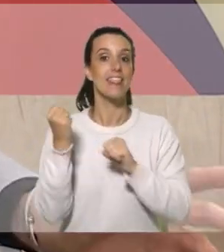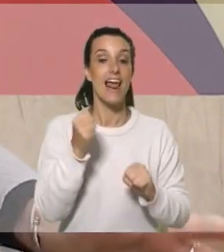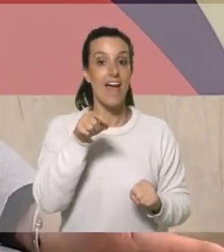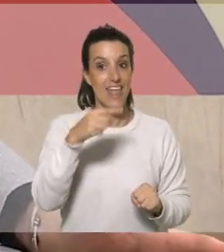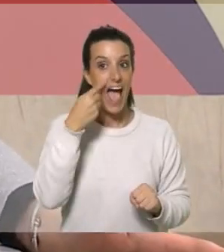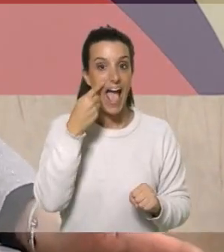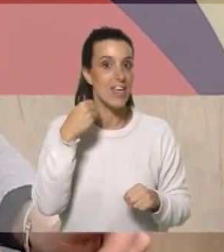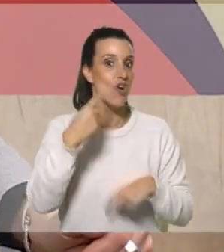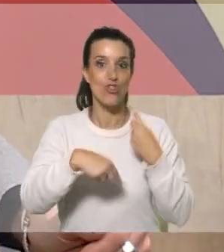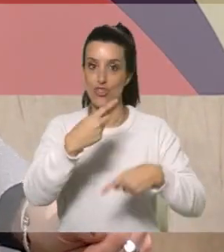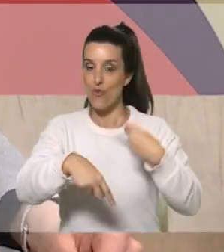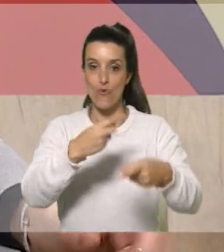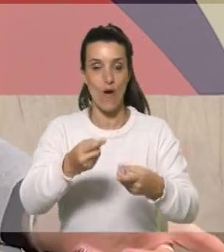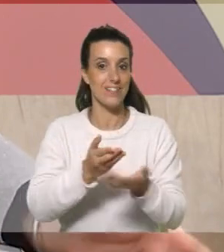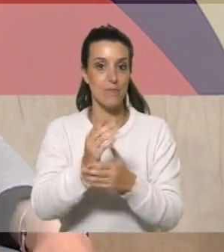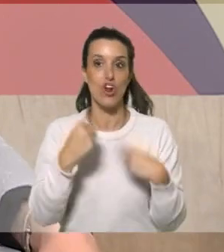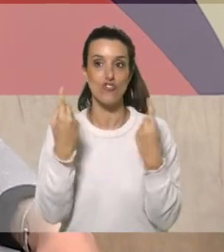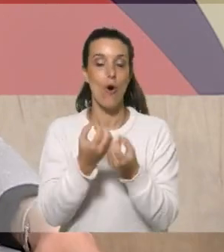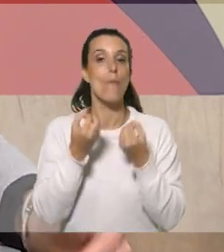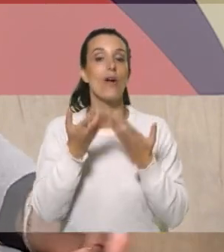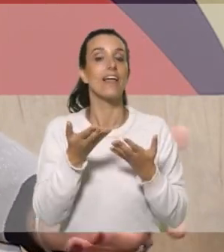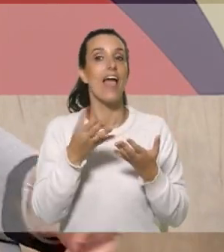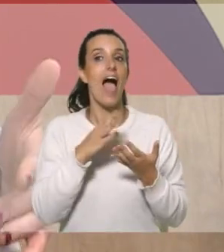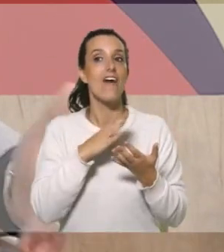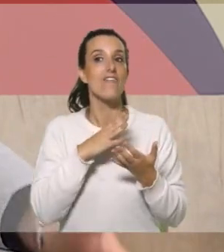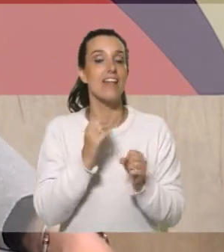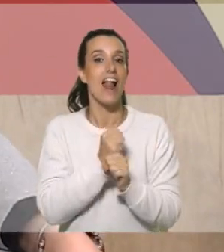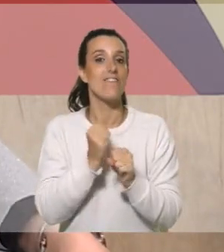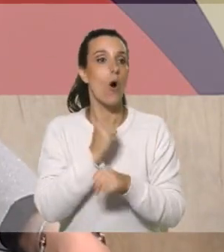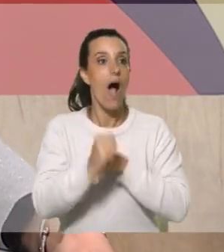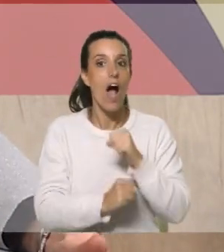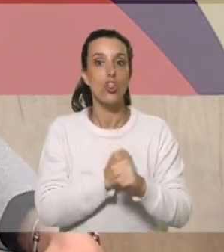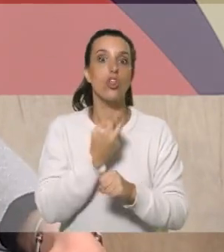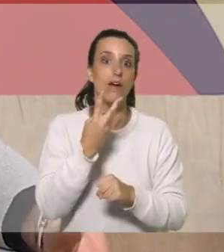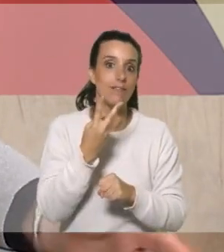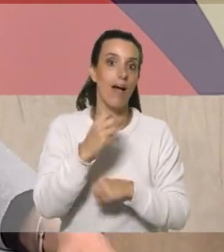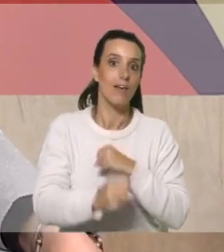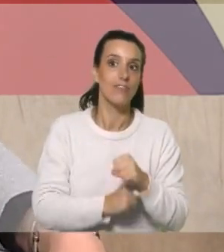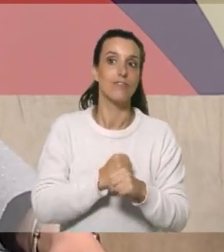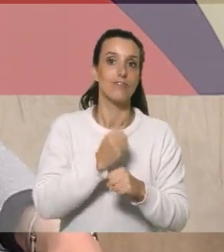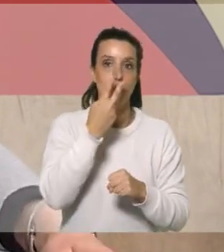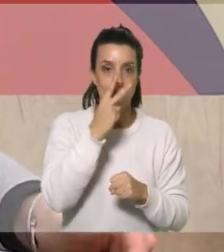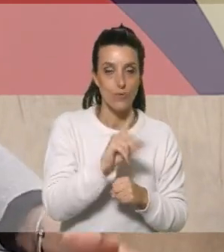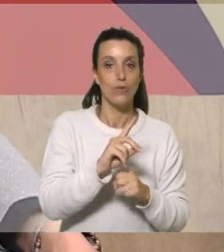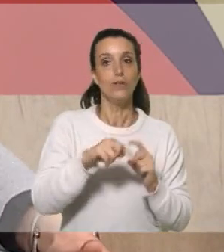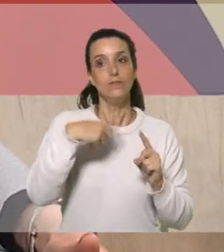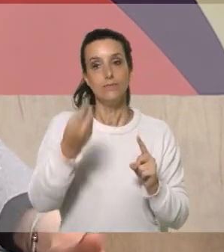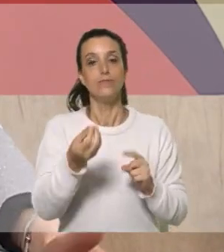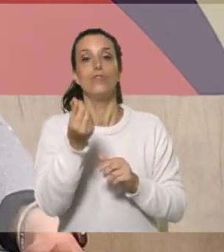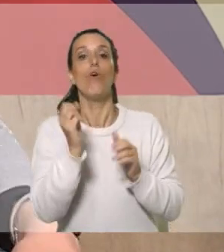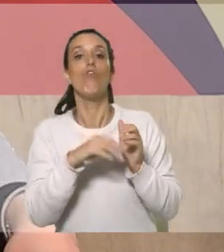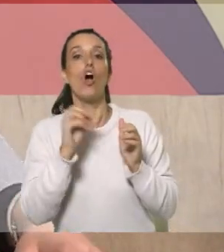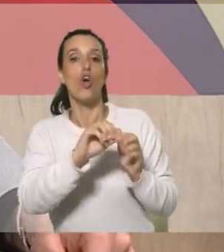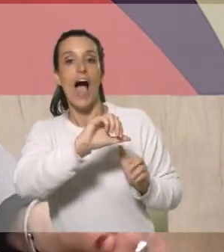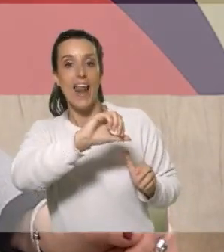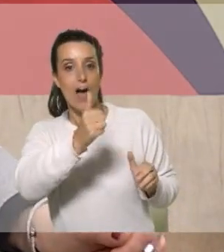Desde allí no paramos porque tuvimos funciones todos los años consecutivos no 2021 después obtuvimos los fondos regionales